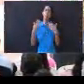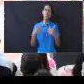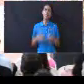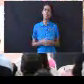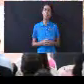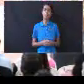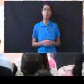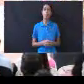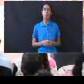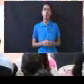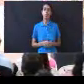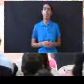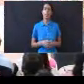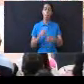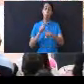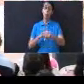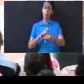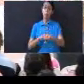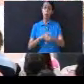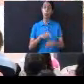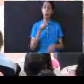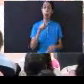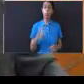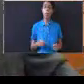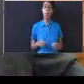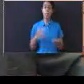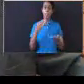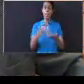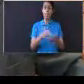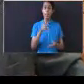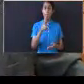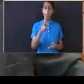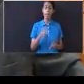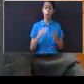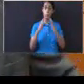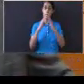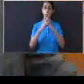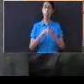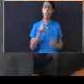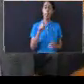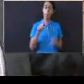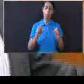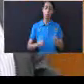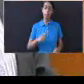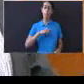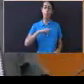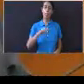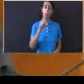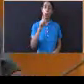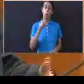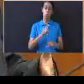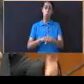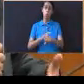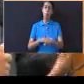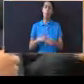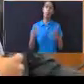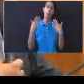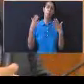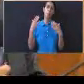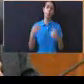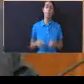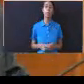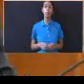que a veces usted llega a su casa, ese puede ser un momento refrescante. Un momento en el cual sea la gente que usted ama, la gente en la cual usted